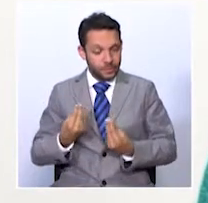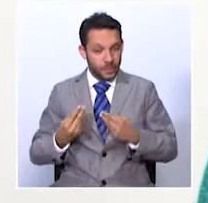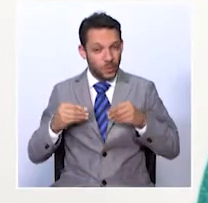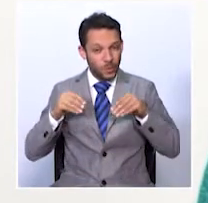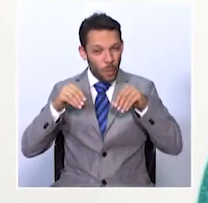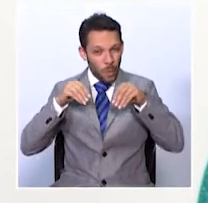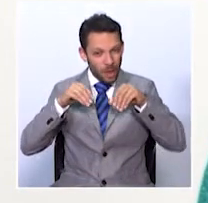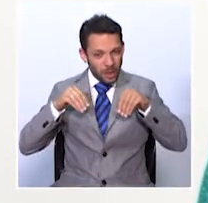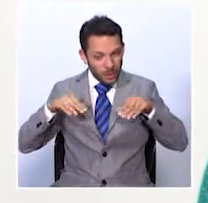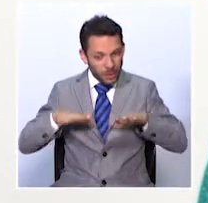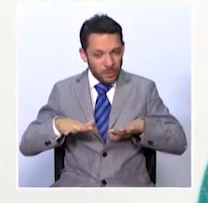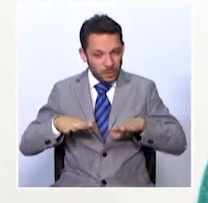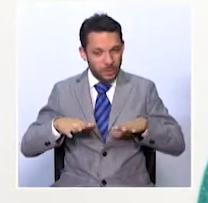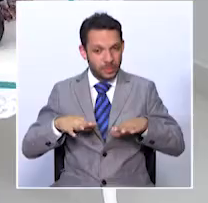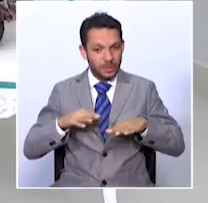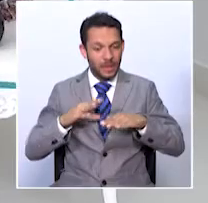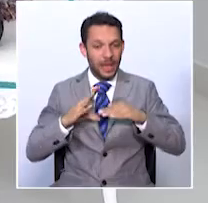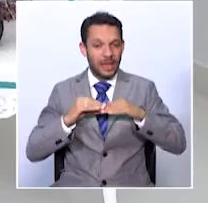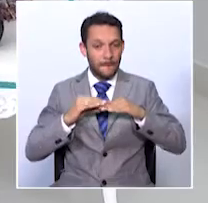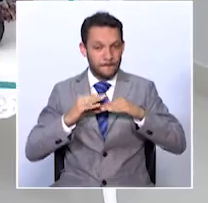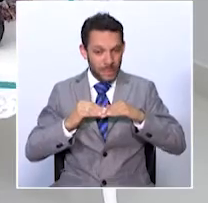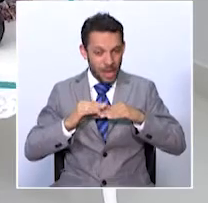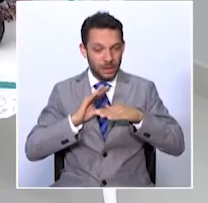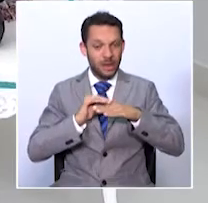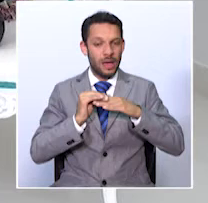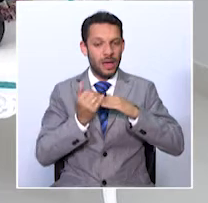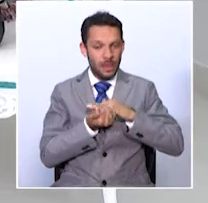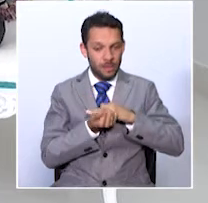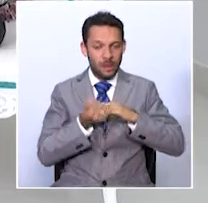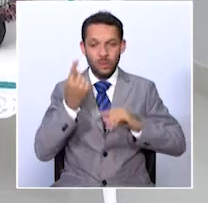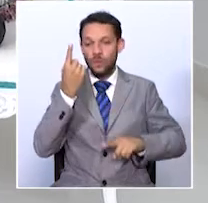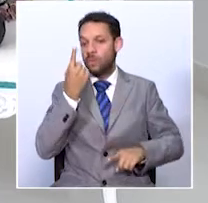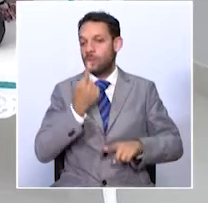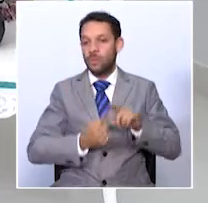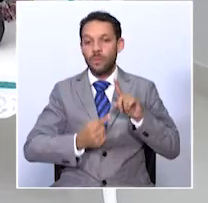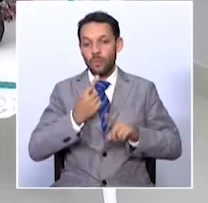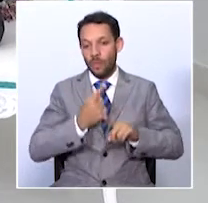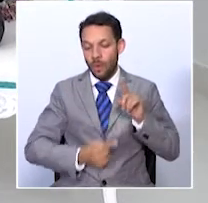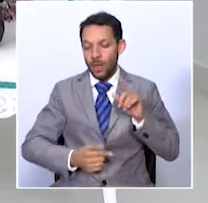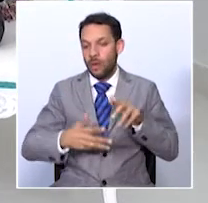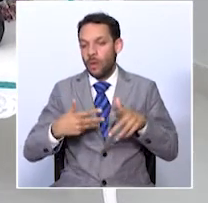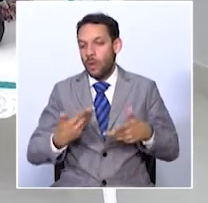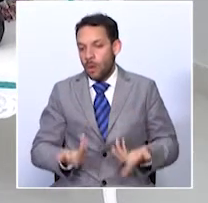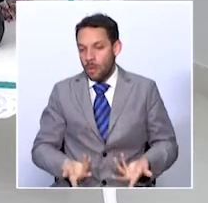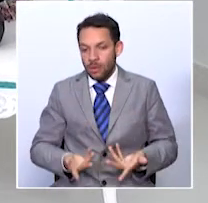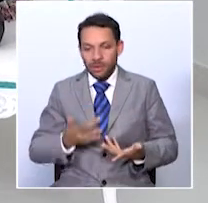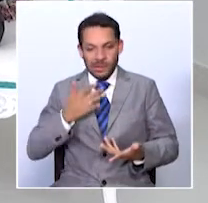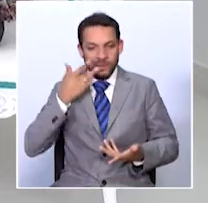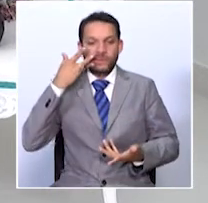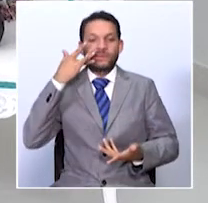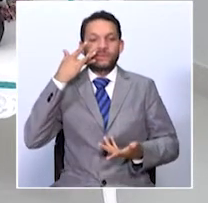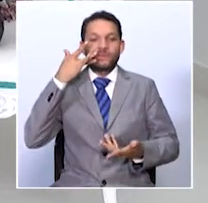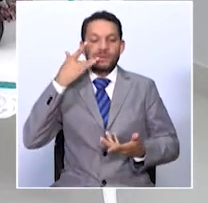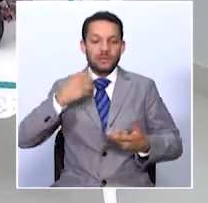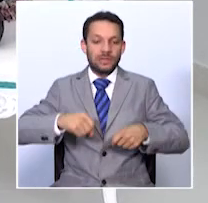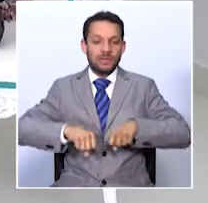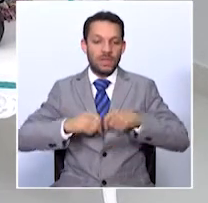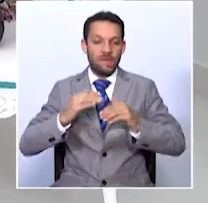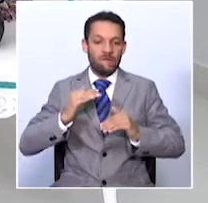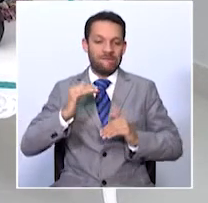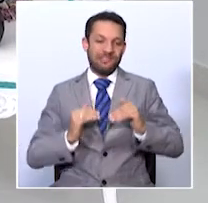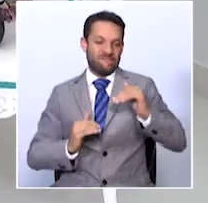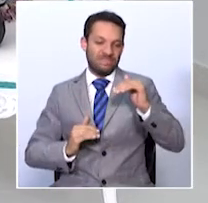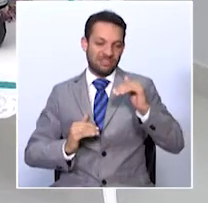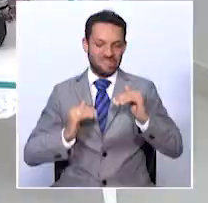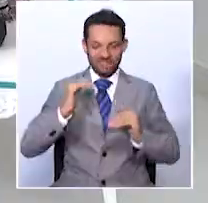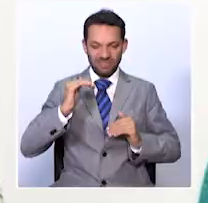general causa una acidez general al organismo. ¿Y esa acidez cómo se va a presentar? Se va a presentar por esa flacidez que